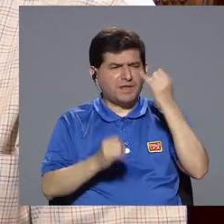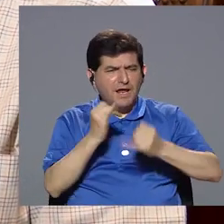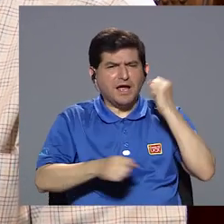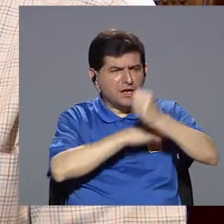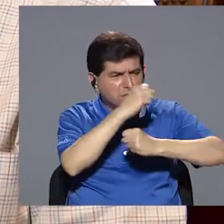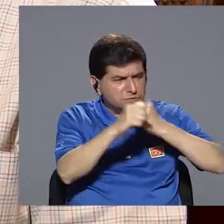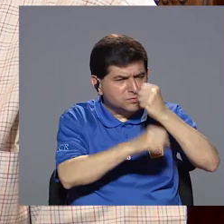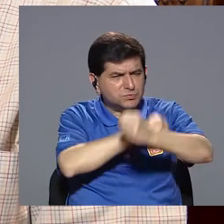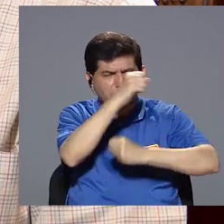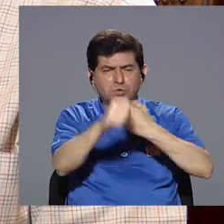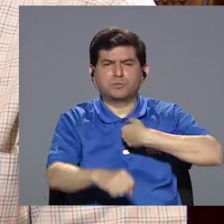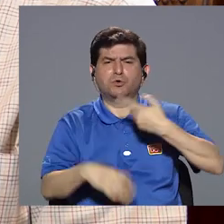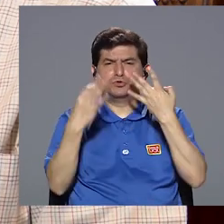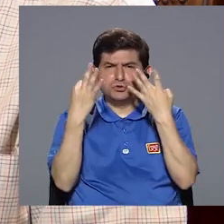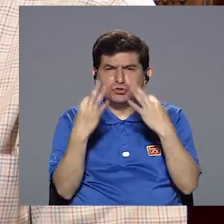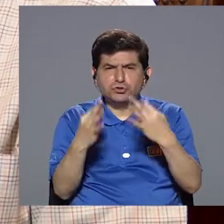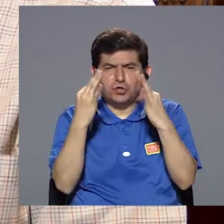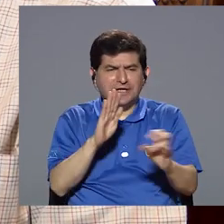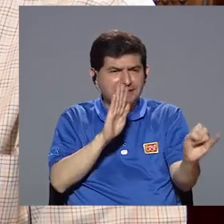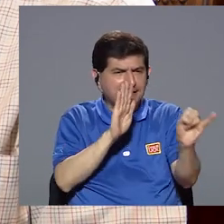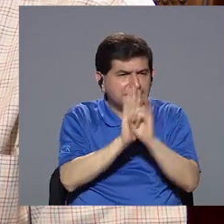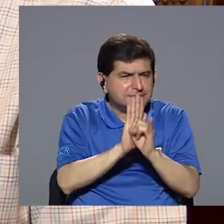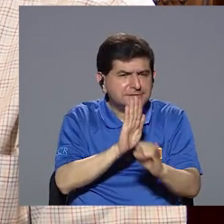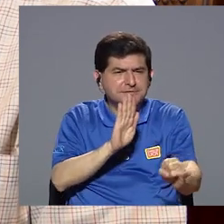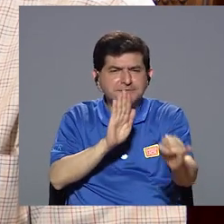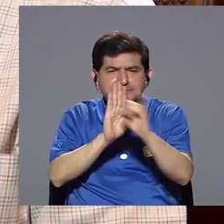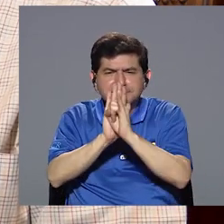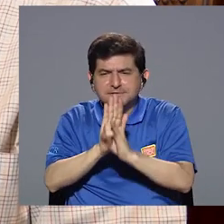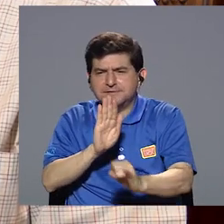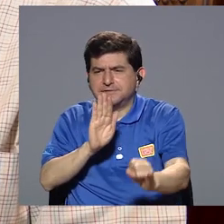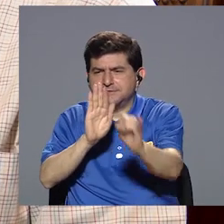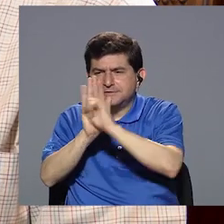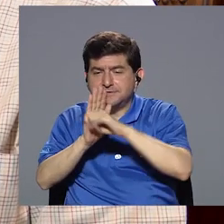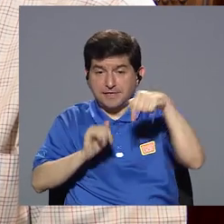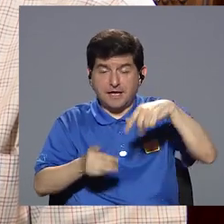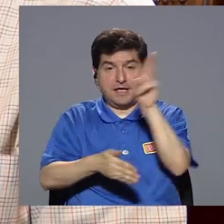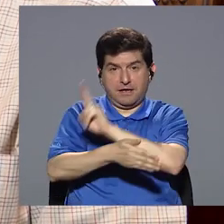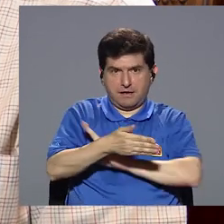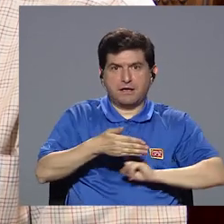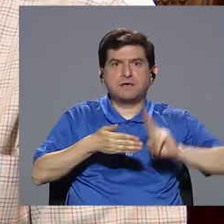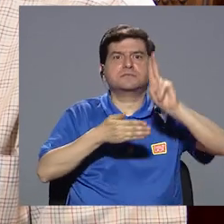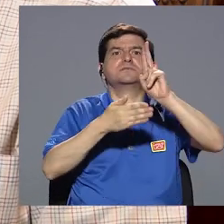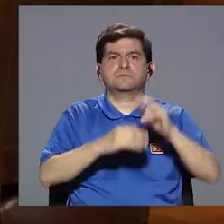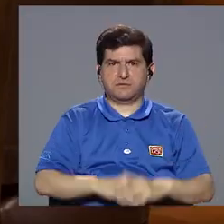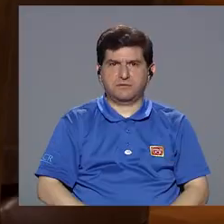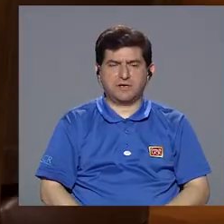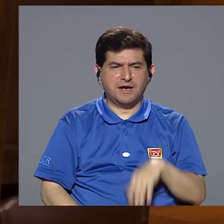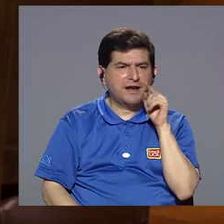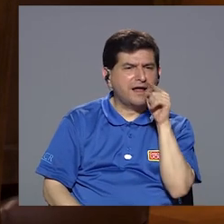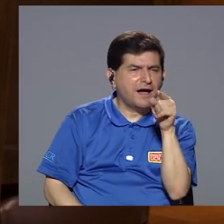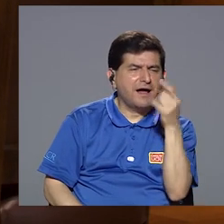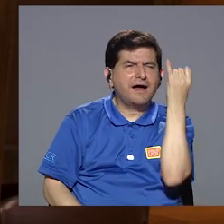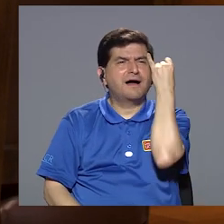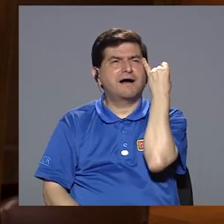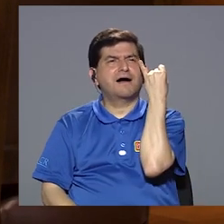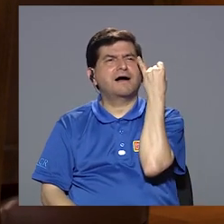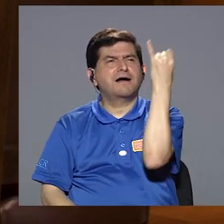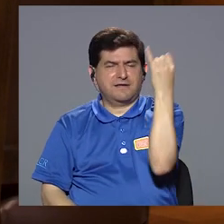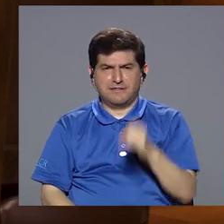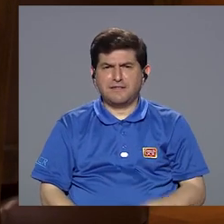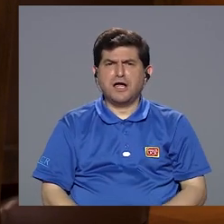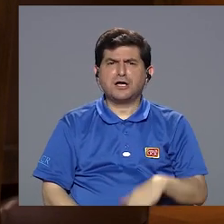últimos años yo he tratado de identificar en nuestra universidad aquellas iniciativas